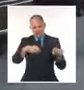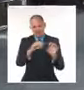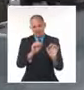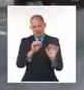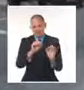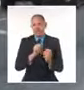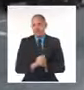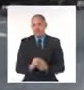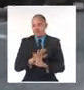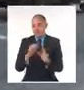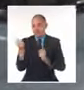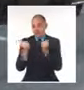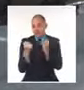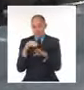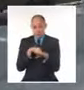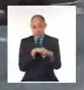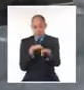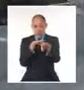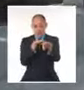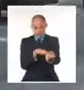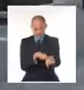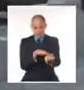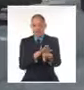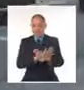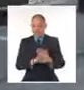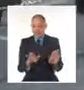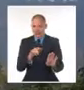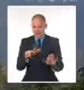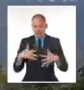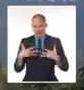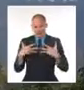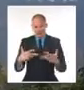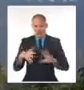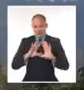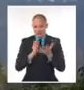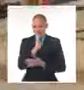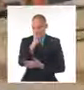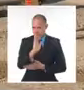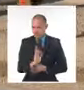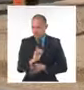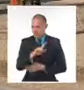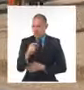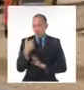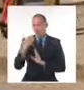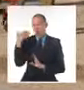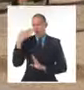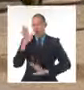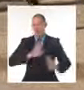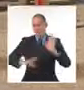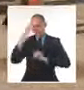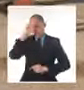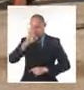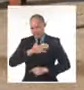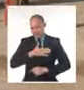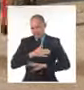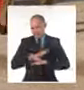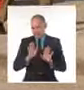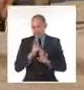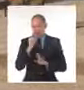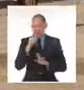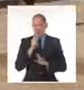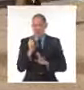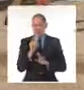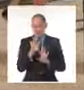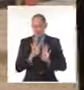A su llegada al sagrado lugar y con el tributo y respeto que merecen los que han luchado por la patria, los restos de los 19 combatientes